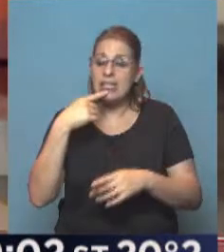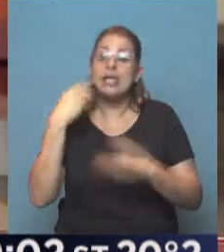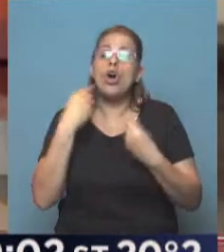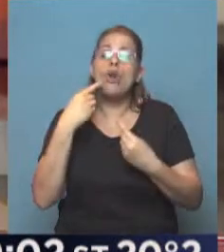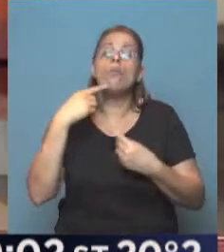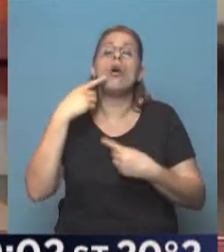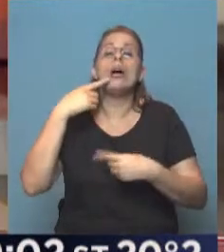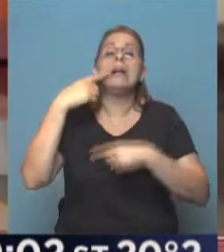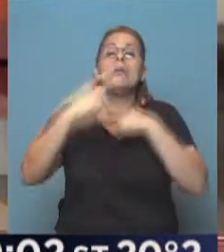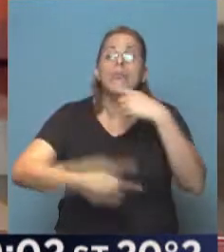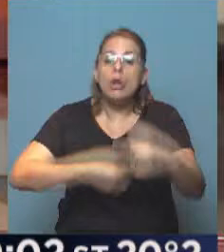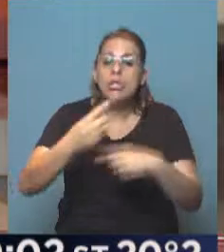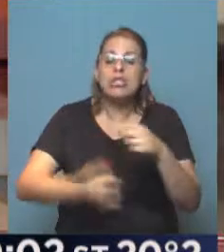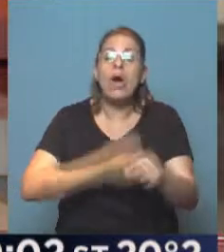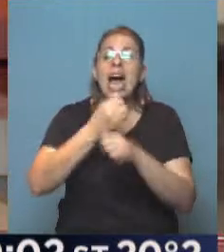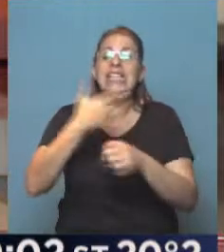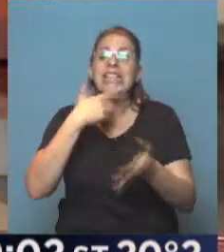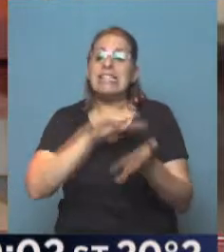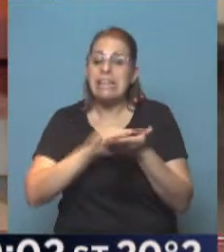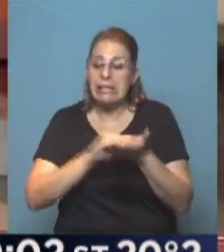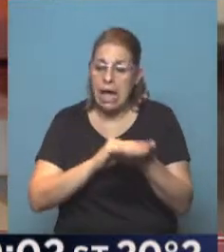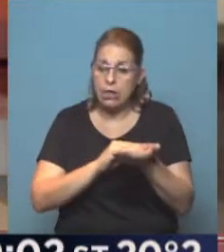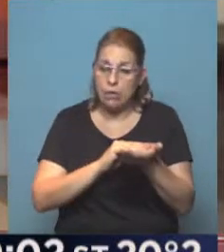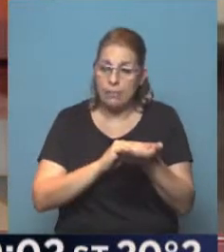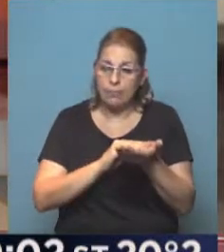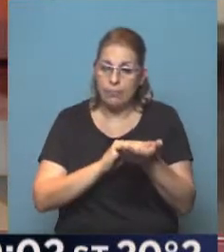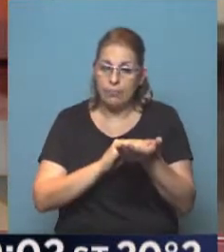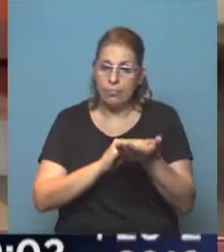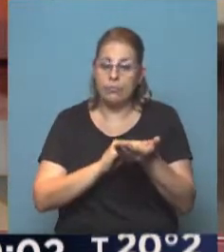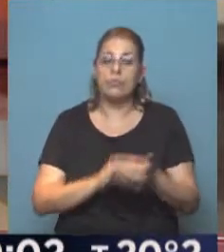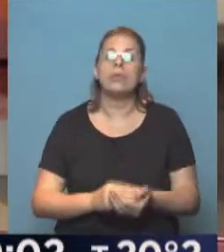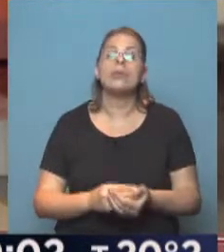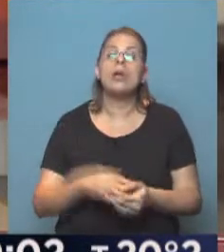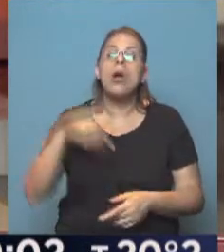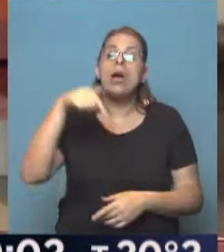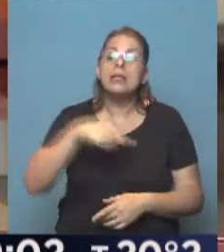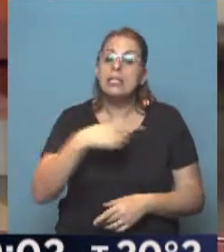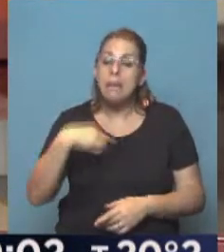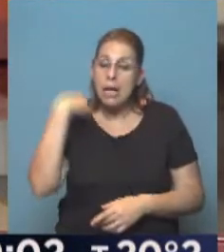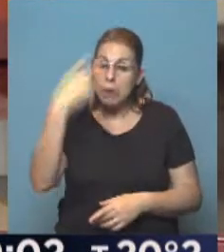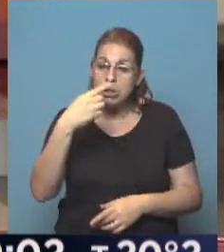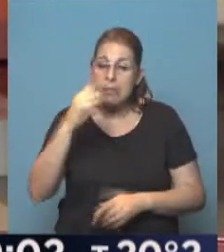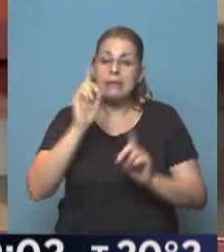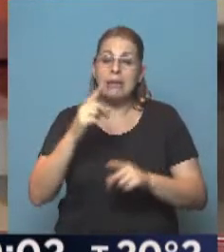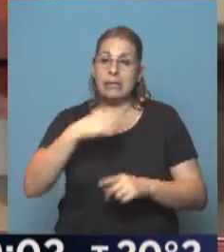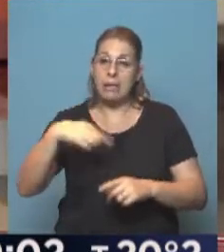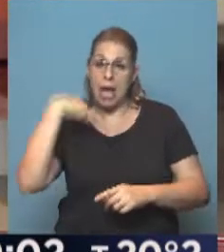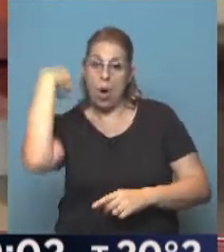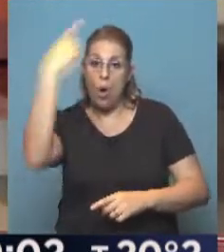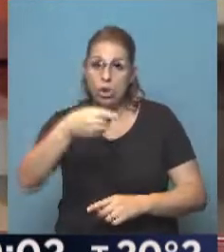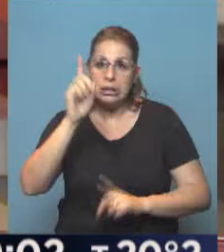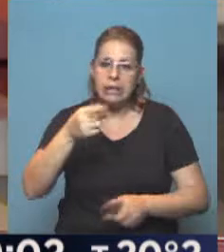proceso hasta el Senado, y habrá evidentemente en lo que resta de esta semana y la próxima una